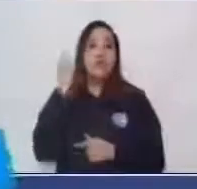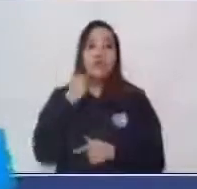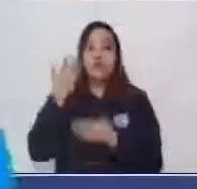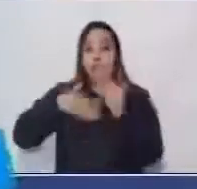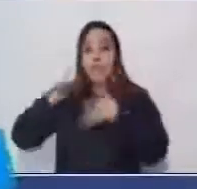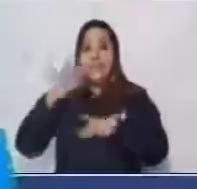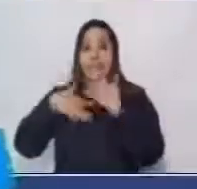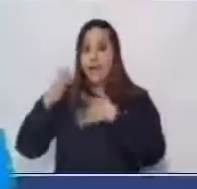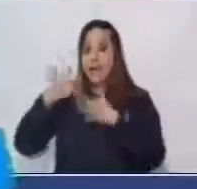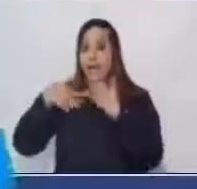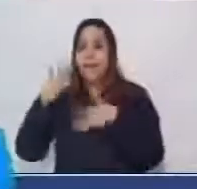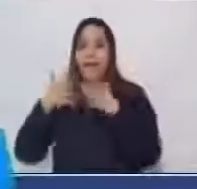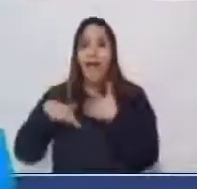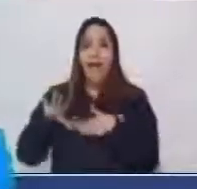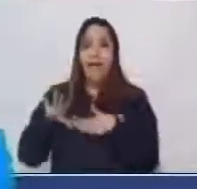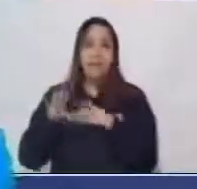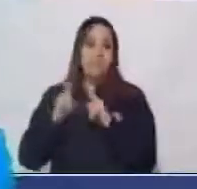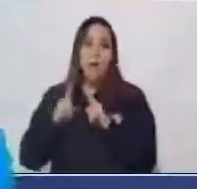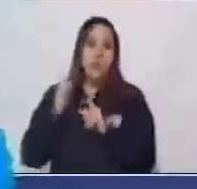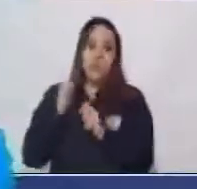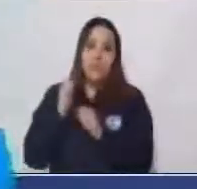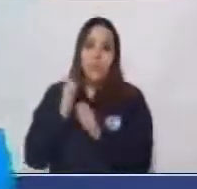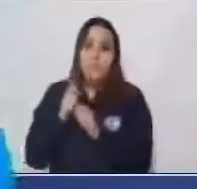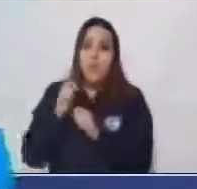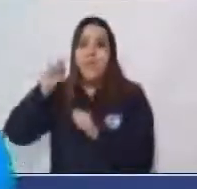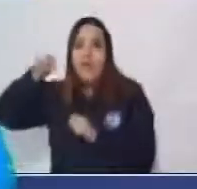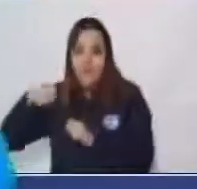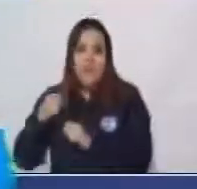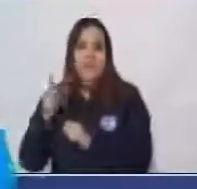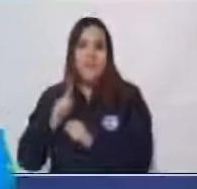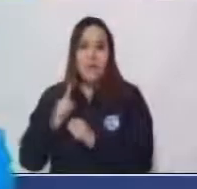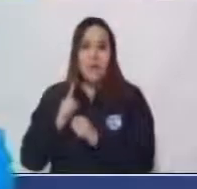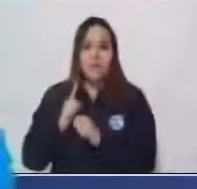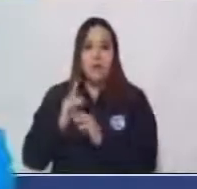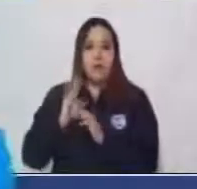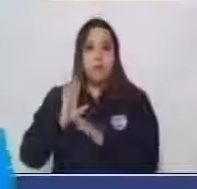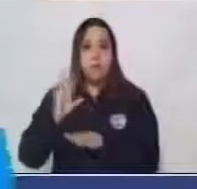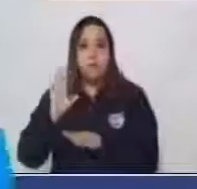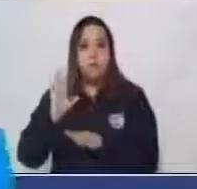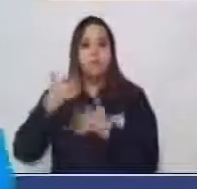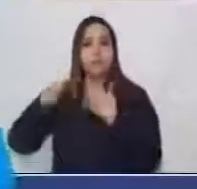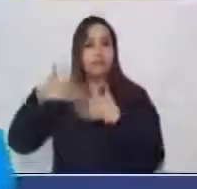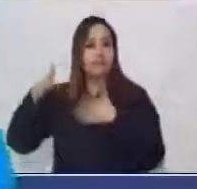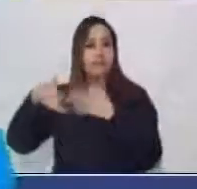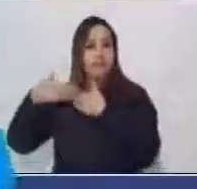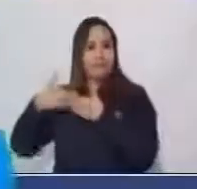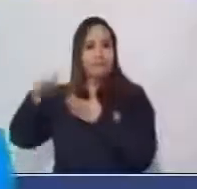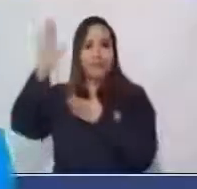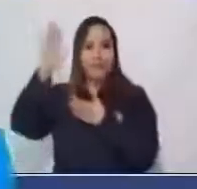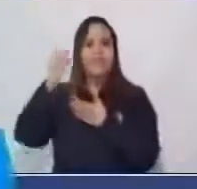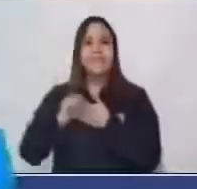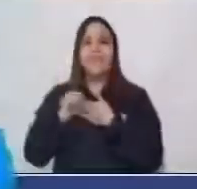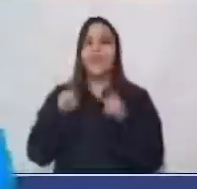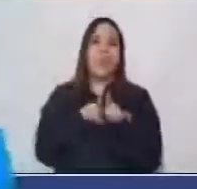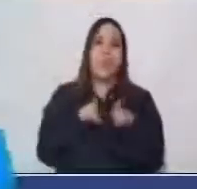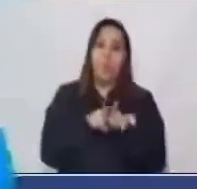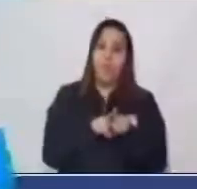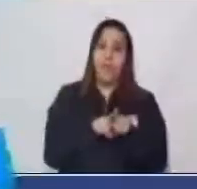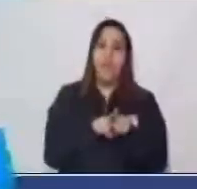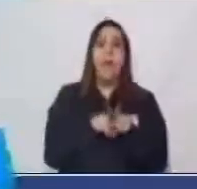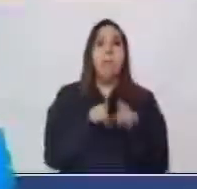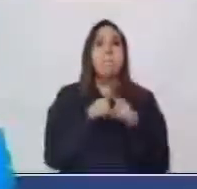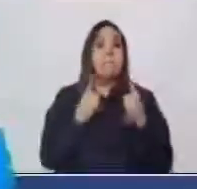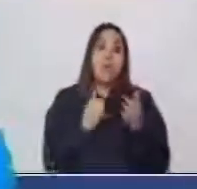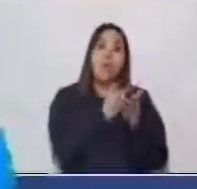de la entonación que nosotros le demos a nuestro discurso oral, podemos deducir qué tipo de signo